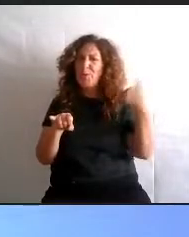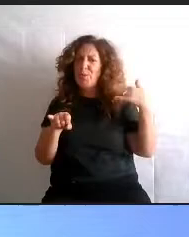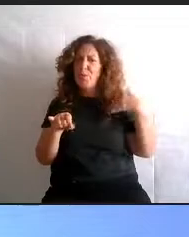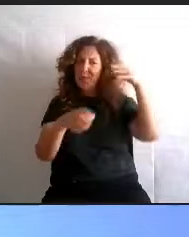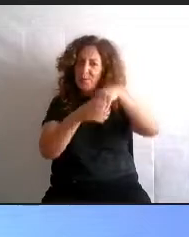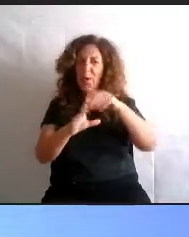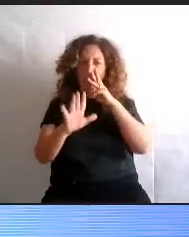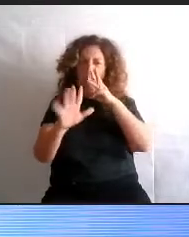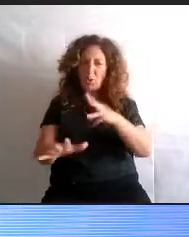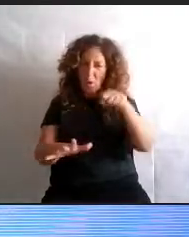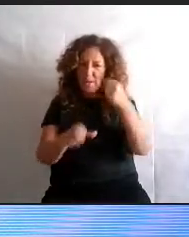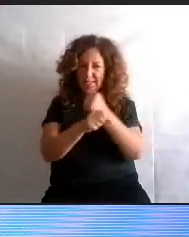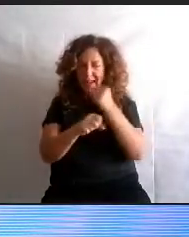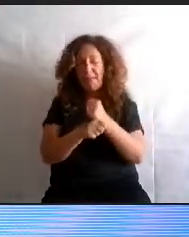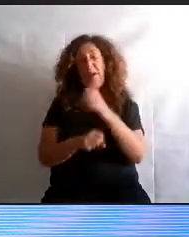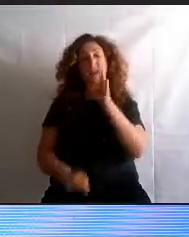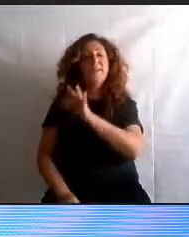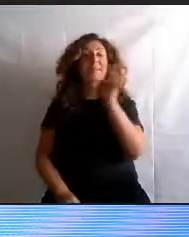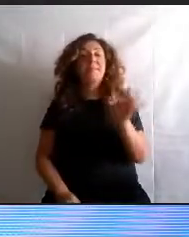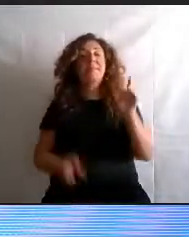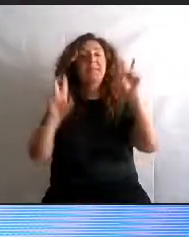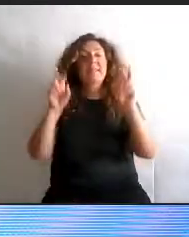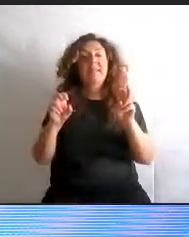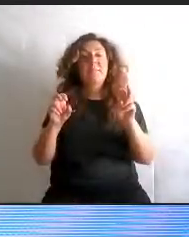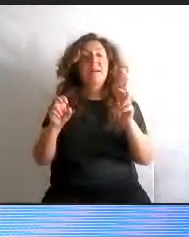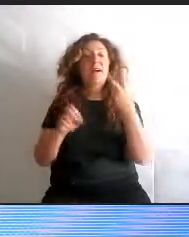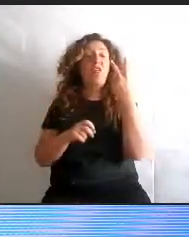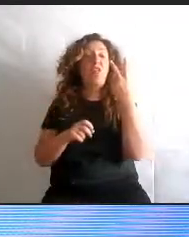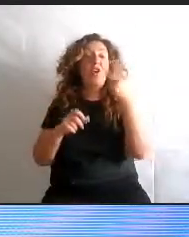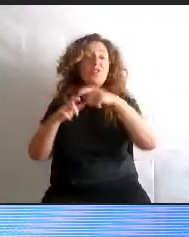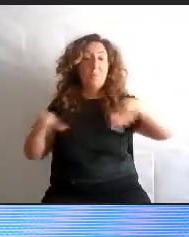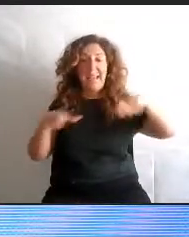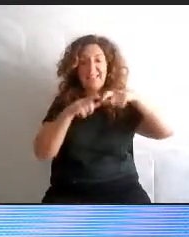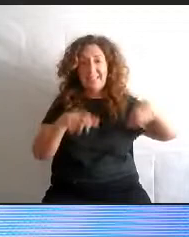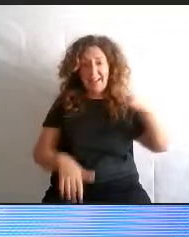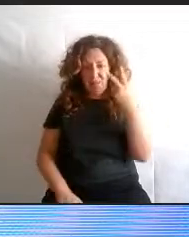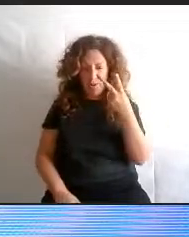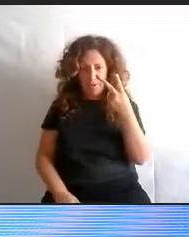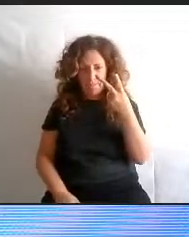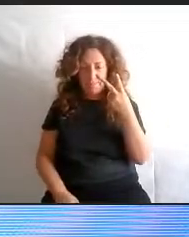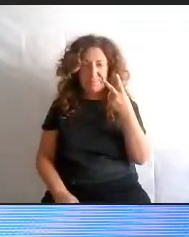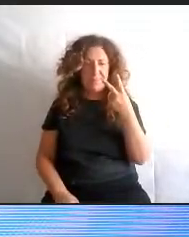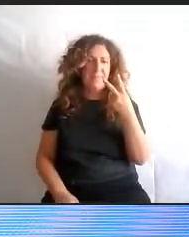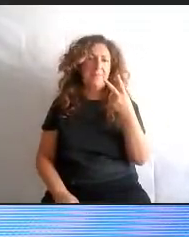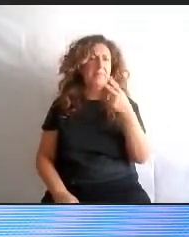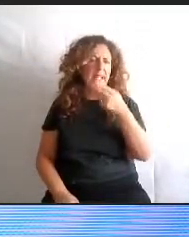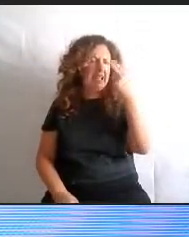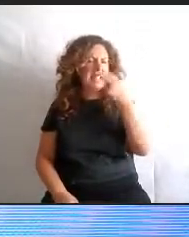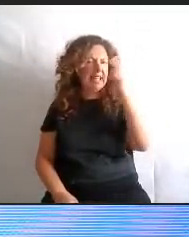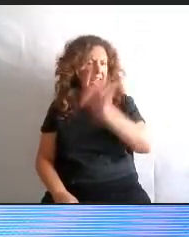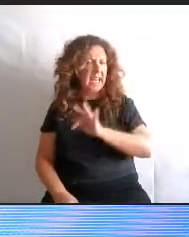bueno pues seguimos y vamos a hablar de nos quedan dos mesas que vamos a ver rápidamente y de forma muy interesante las dos una es